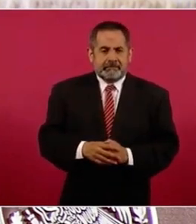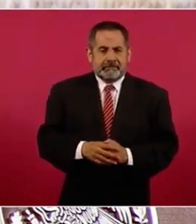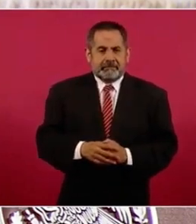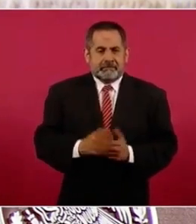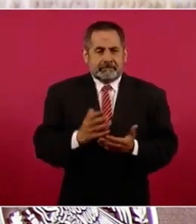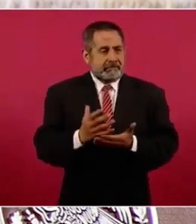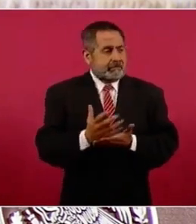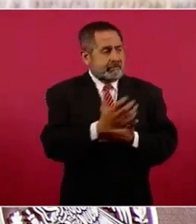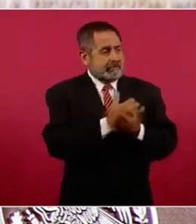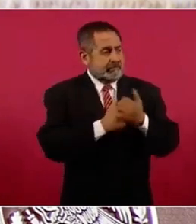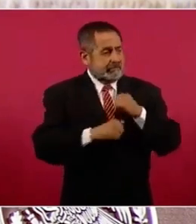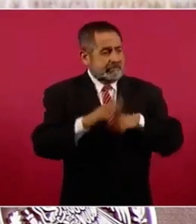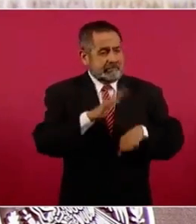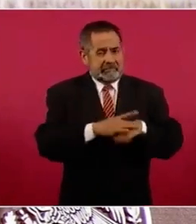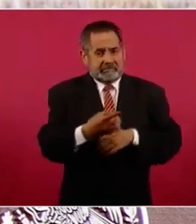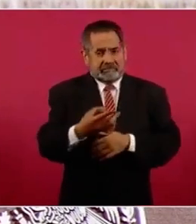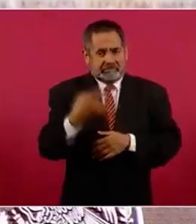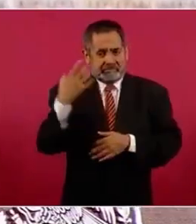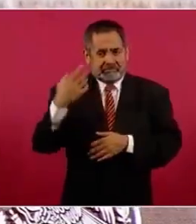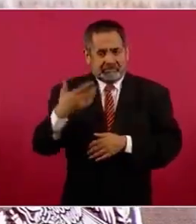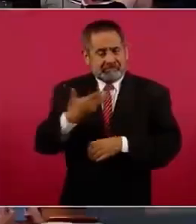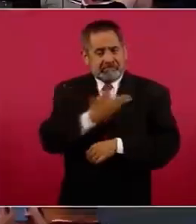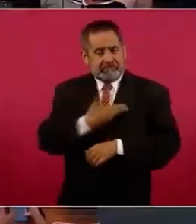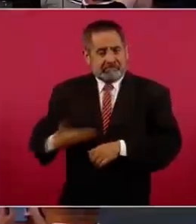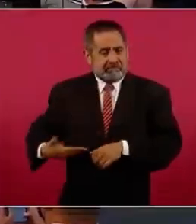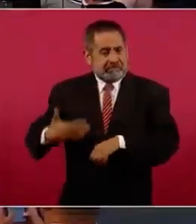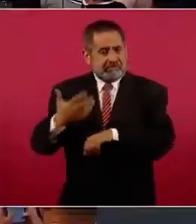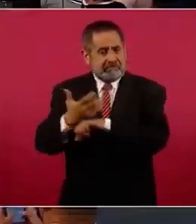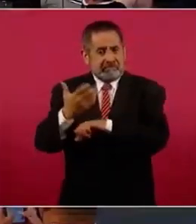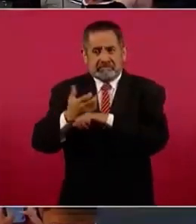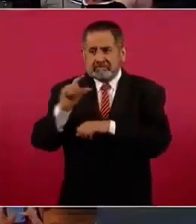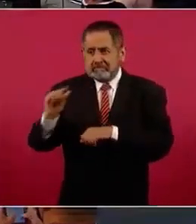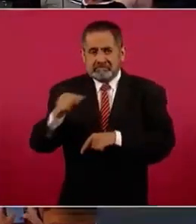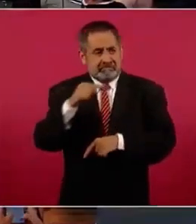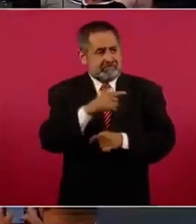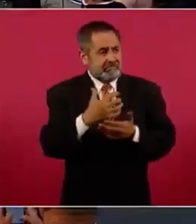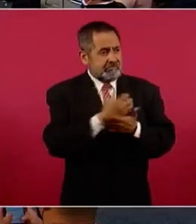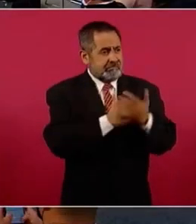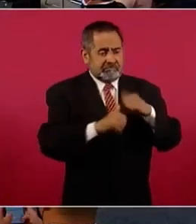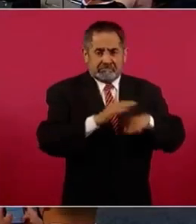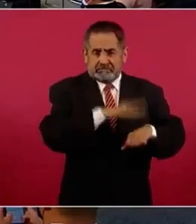Gana más que el presidente de Estados Unidos,